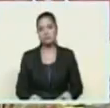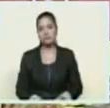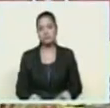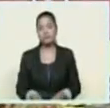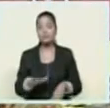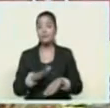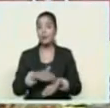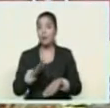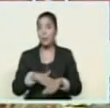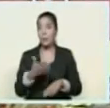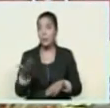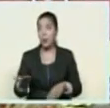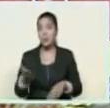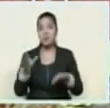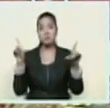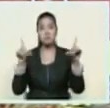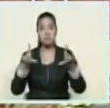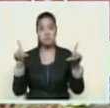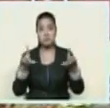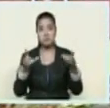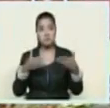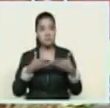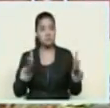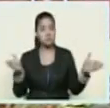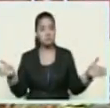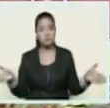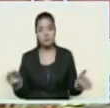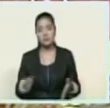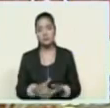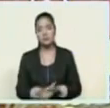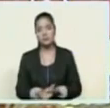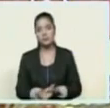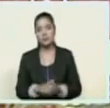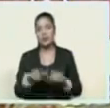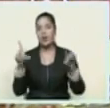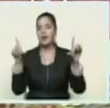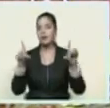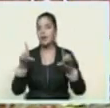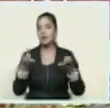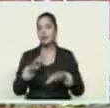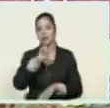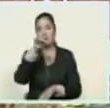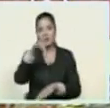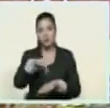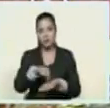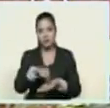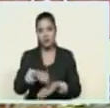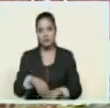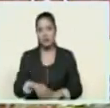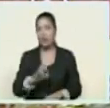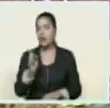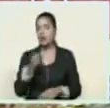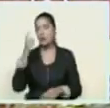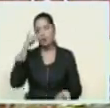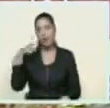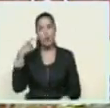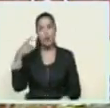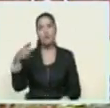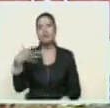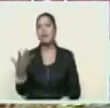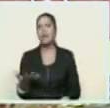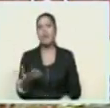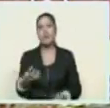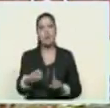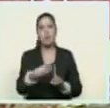porque si es por los medios de comunicación las televisoras nacionales todos los días lo que